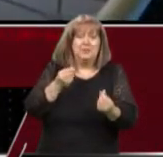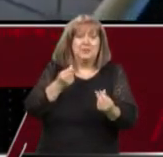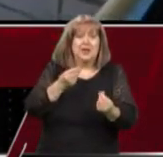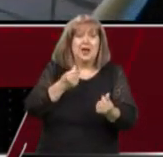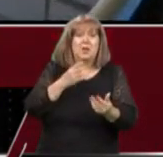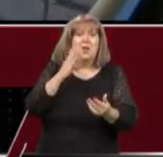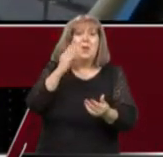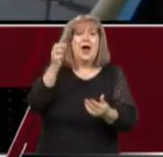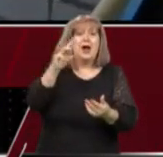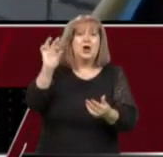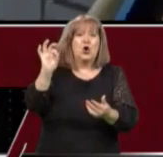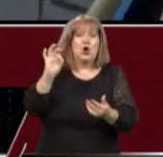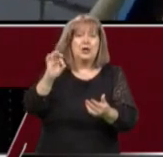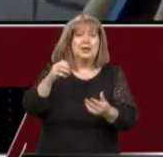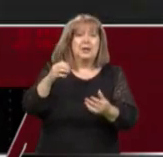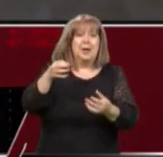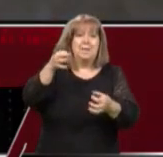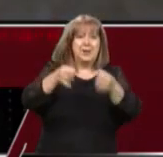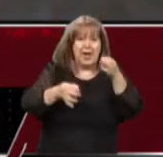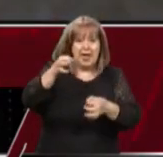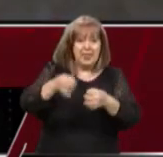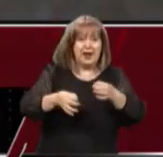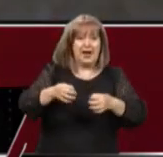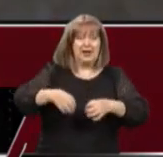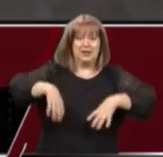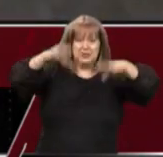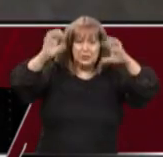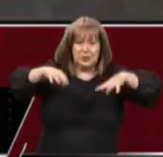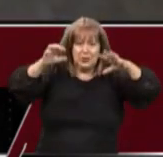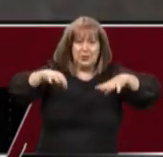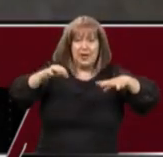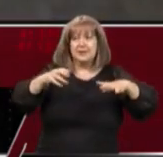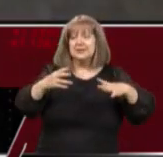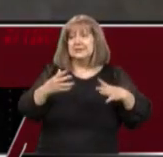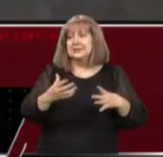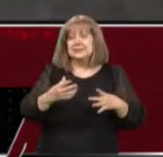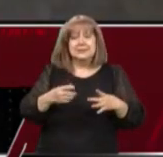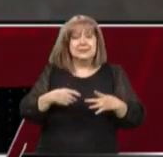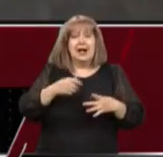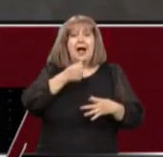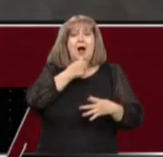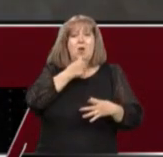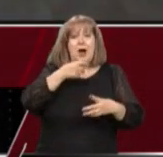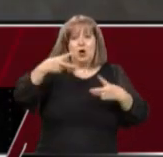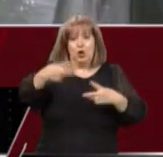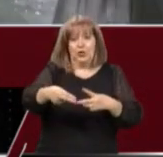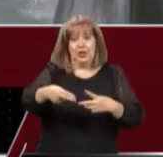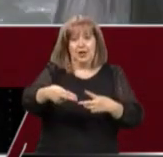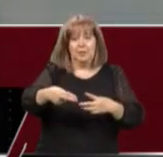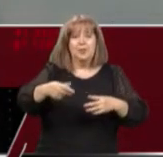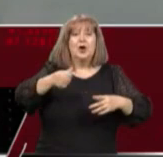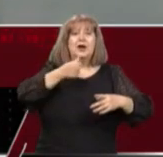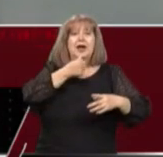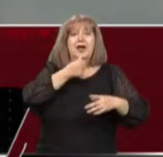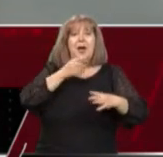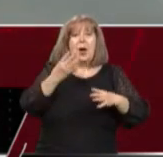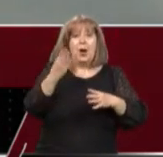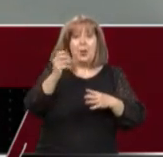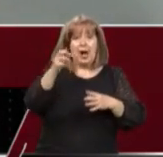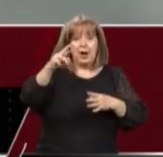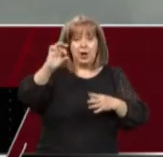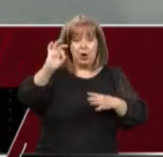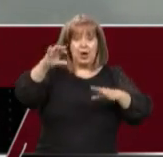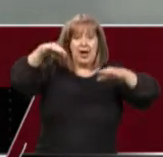esa cantidad de barro y de y de piedras entonces tiene que parar su funcionamiento Hasta que el barro ceda